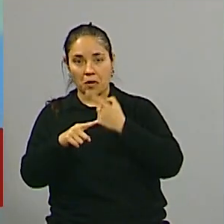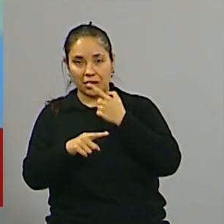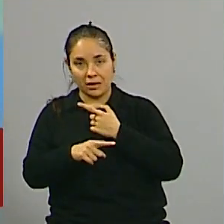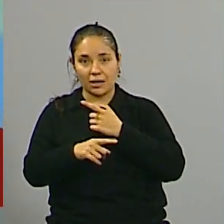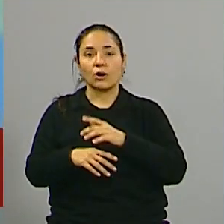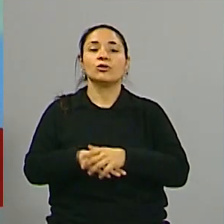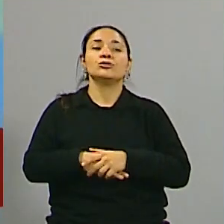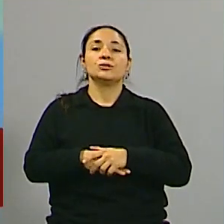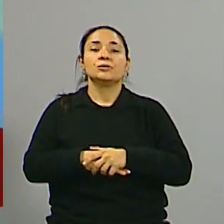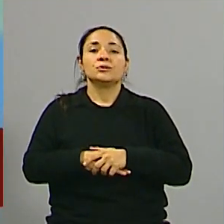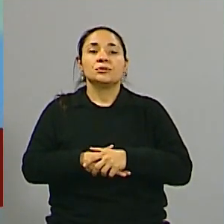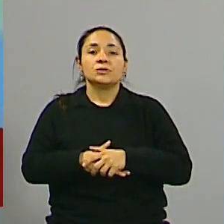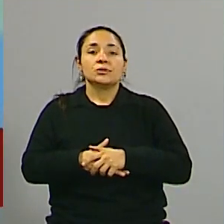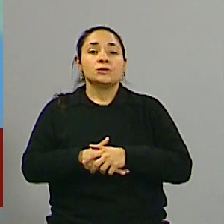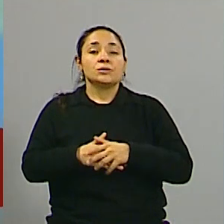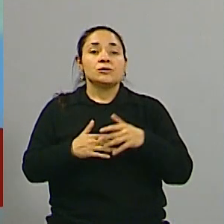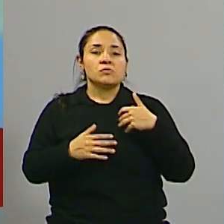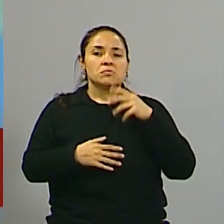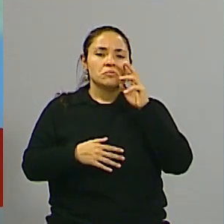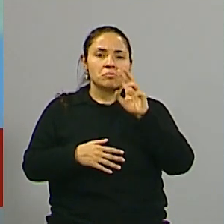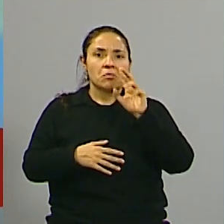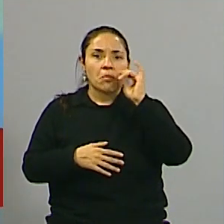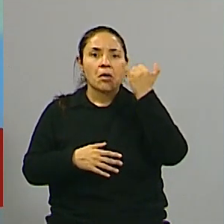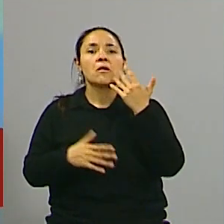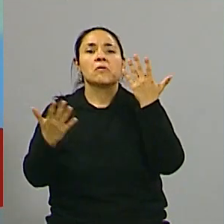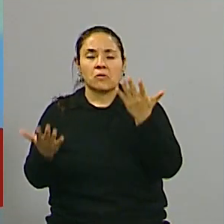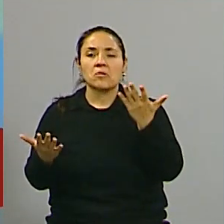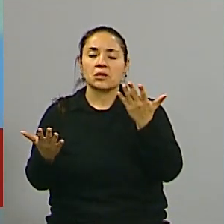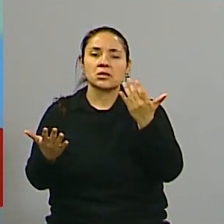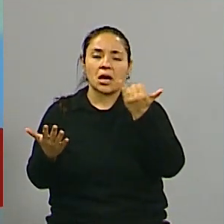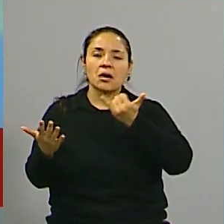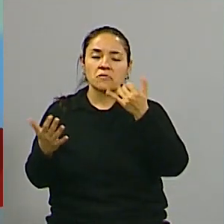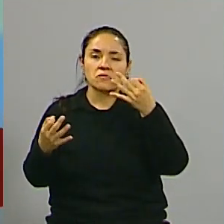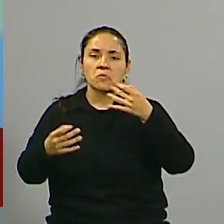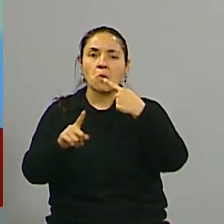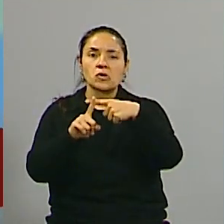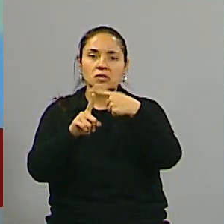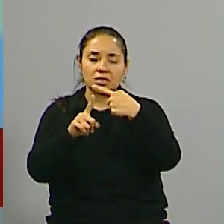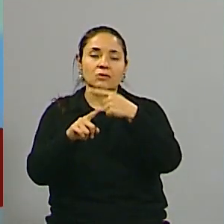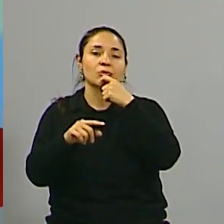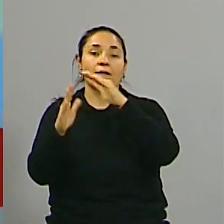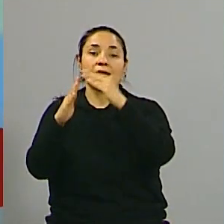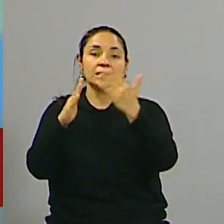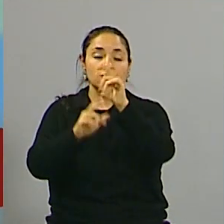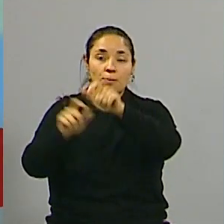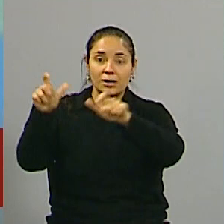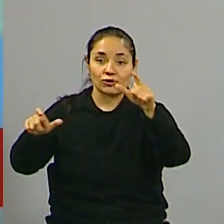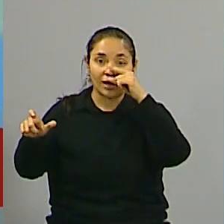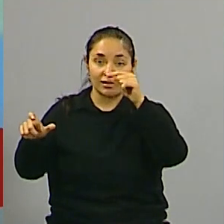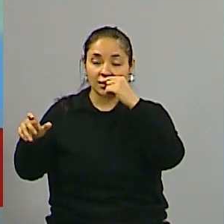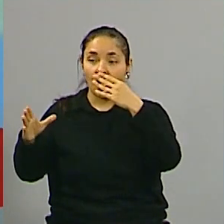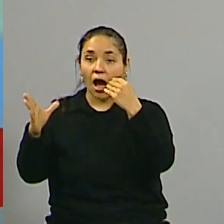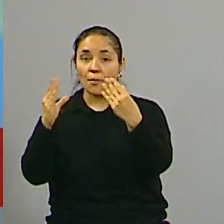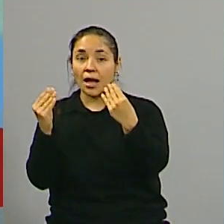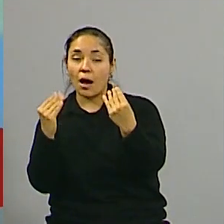verdad es que yo percibo que hay una buena recepción con respecto. Digo, cuando nosotros hablamos con vecinos y vecinas no hay un